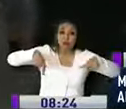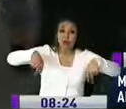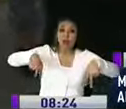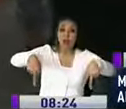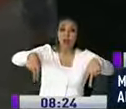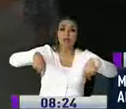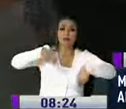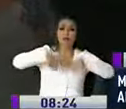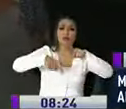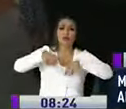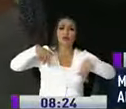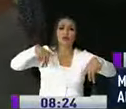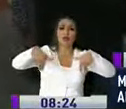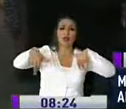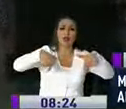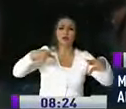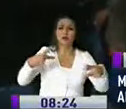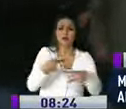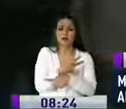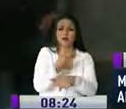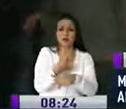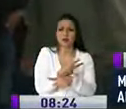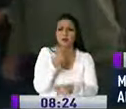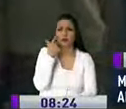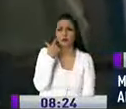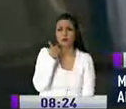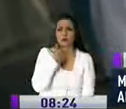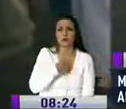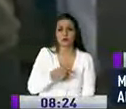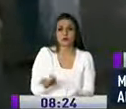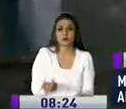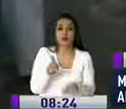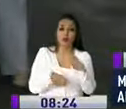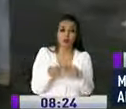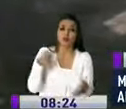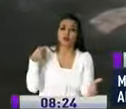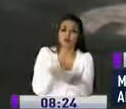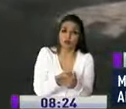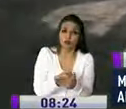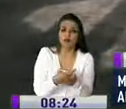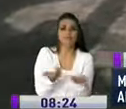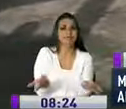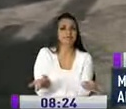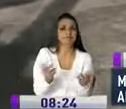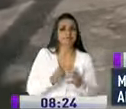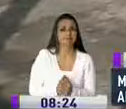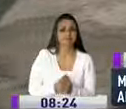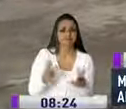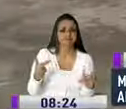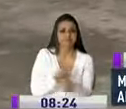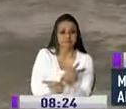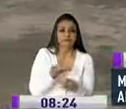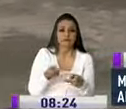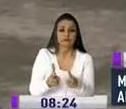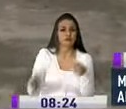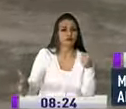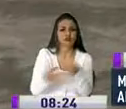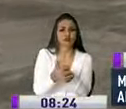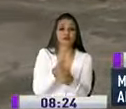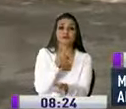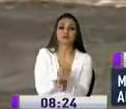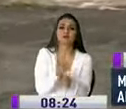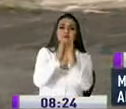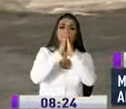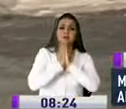puede caminar, es un peligro, porque aquí, ¿cuántas veces ha habido choques en la esquina? Ha habido choques, hemos pedido.